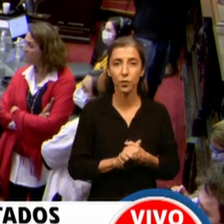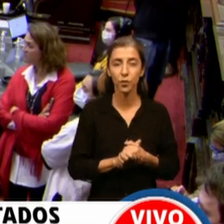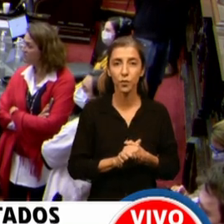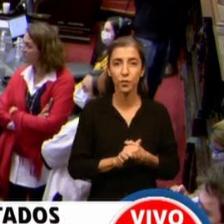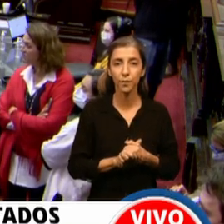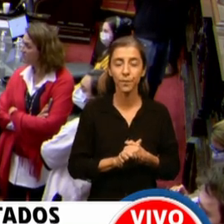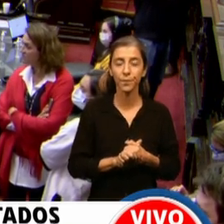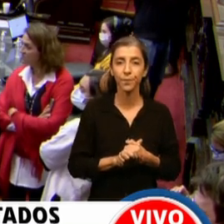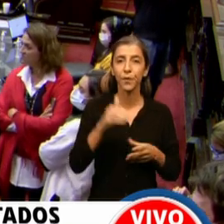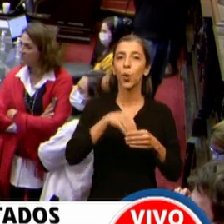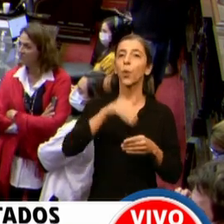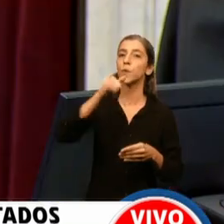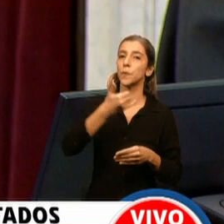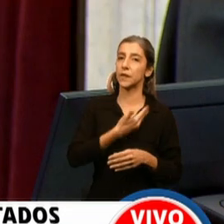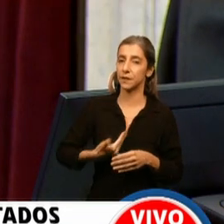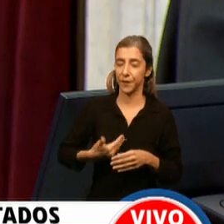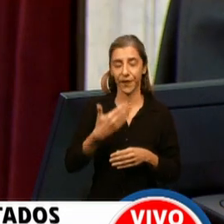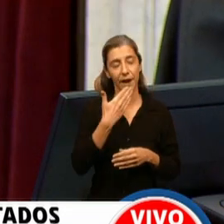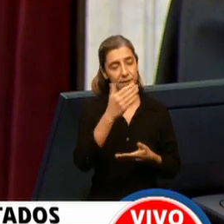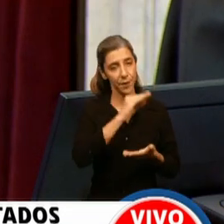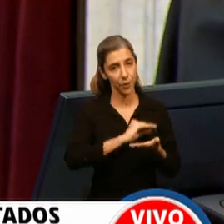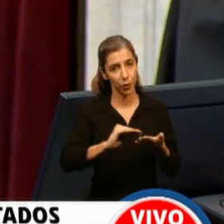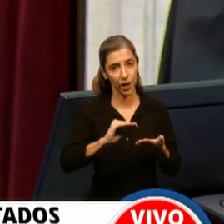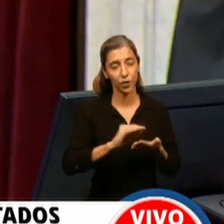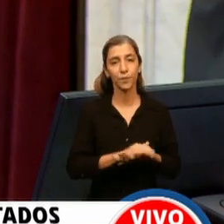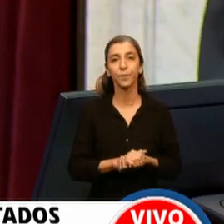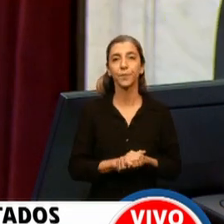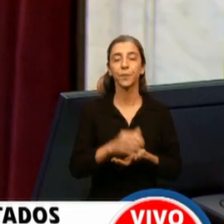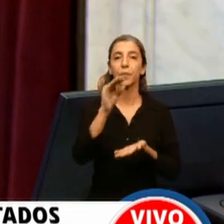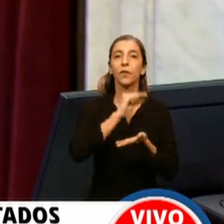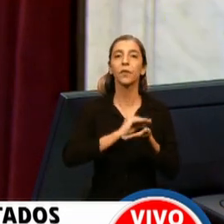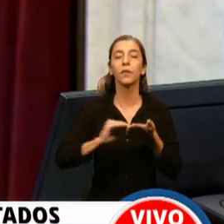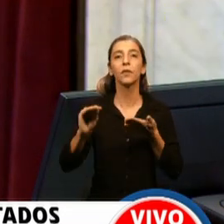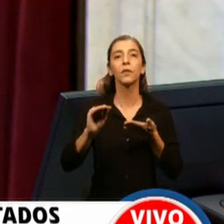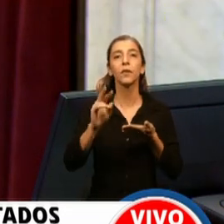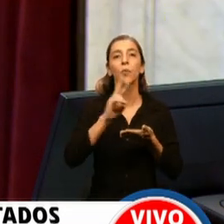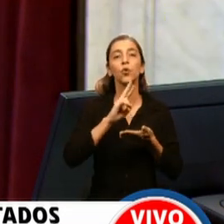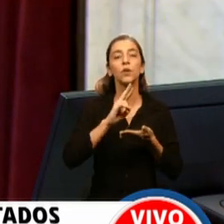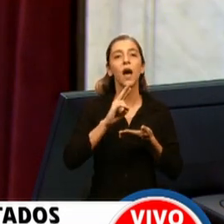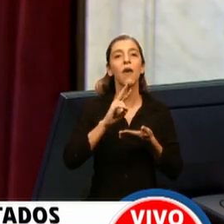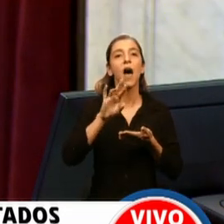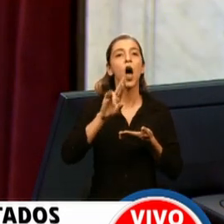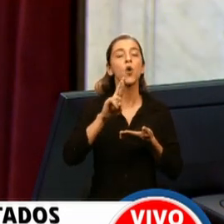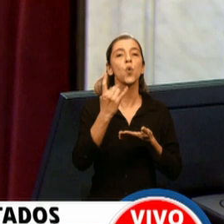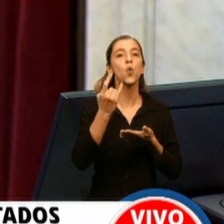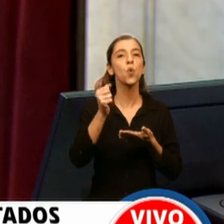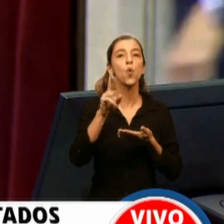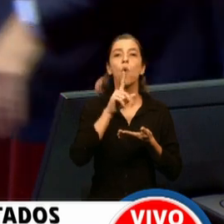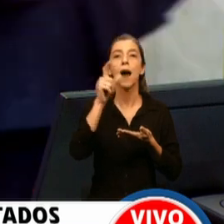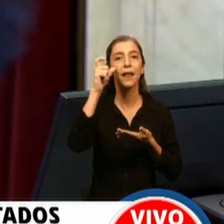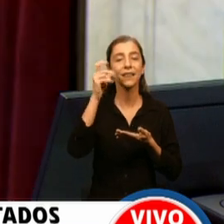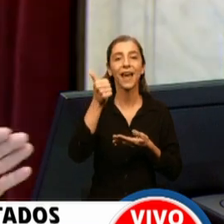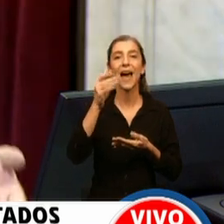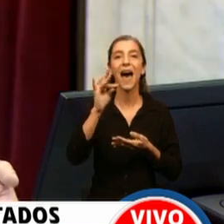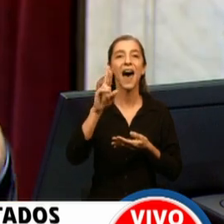afirmativo presidente gracias al diputado diputada duarte adriana para indicar el sentido de su